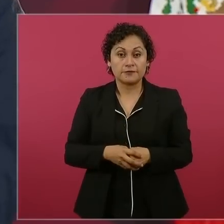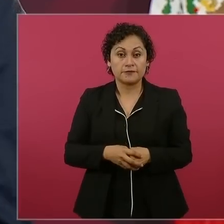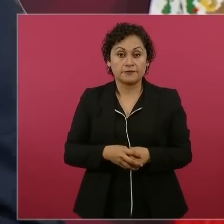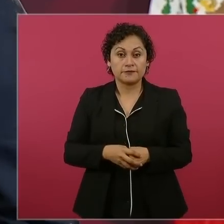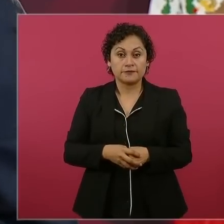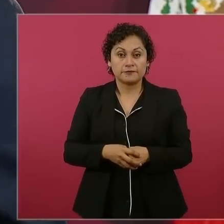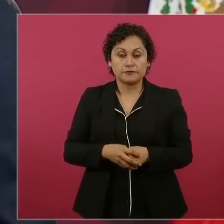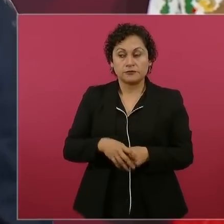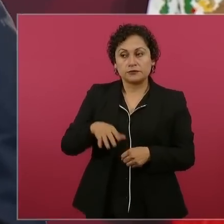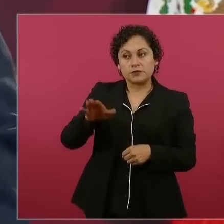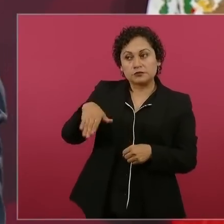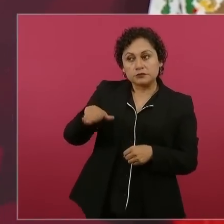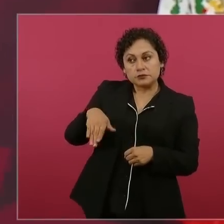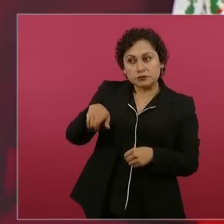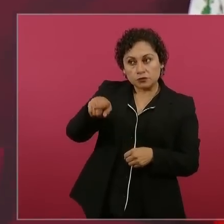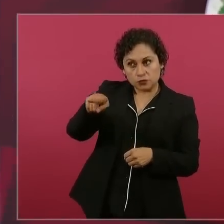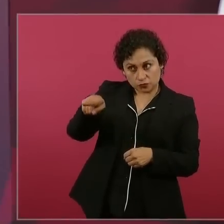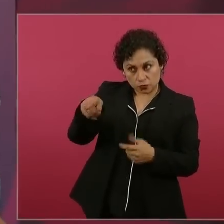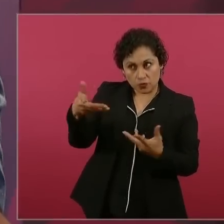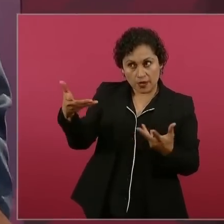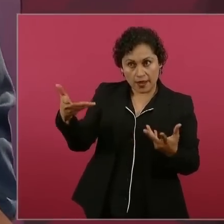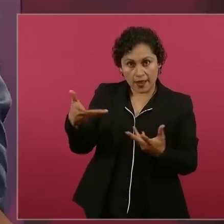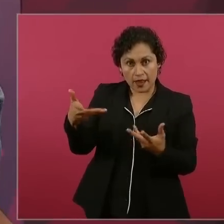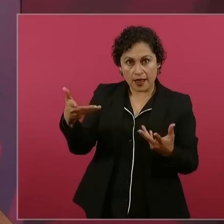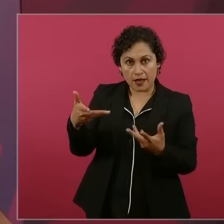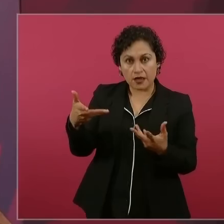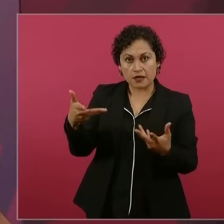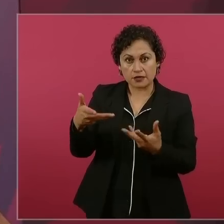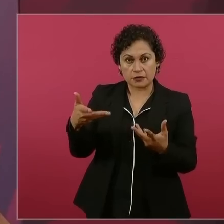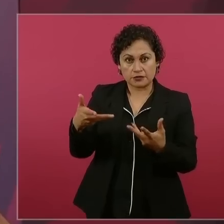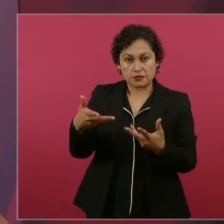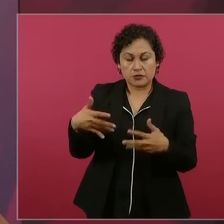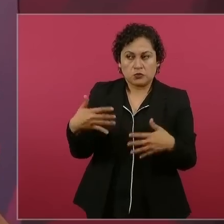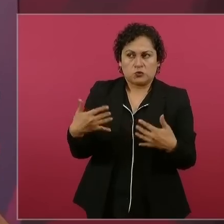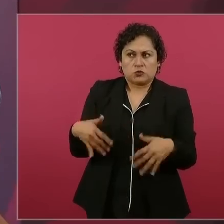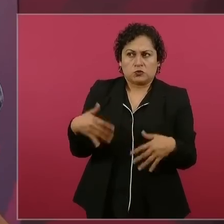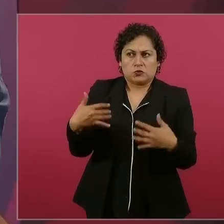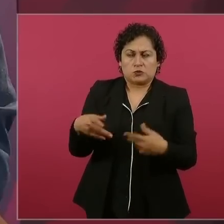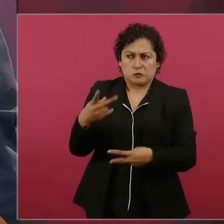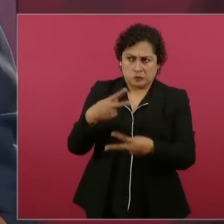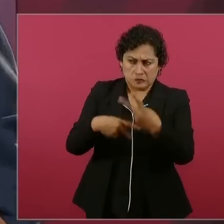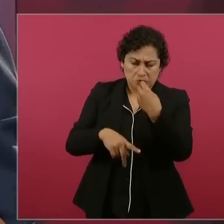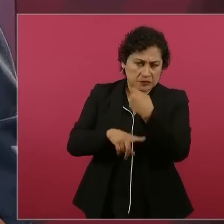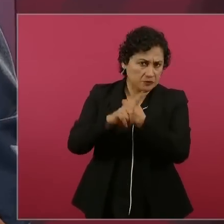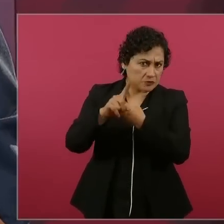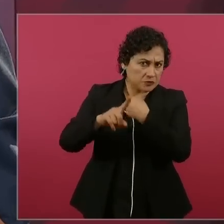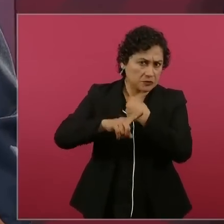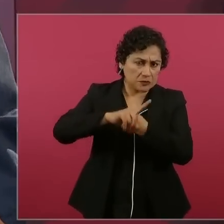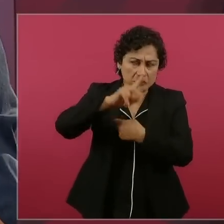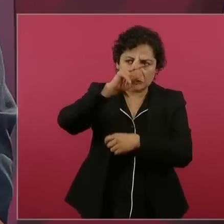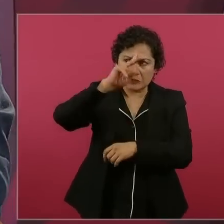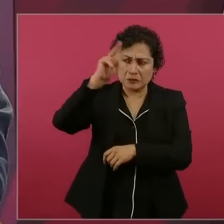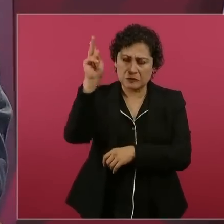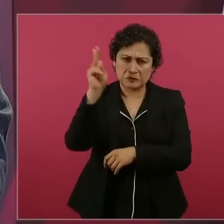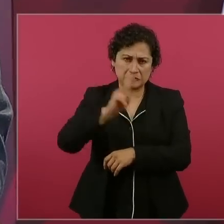Si hacen eso, va a ser terrible.